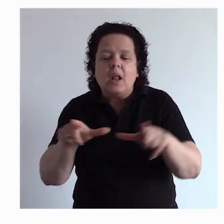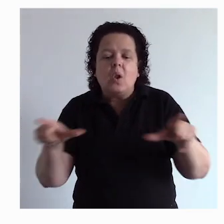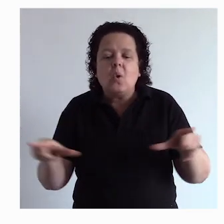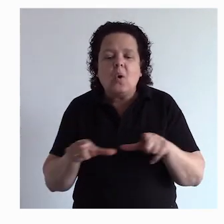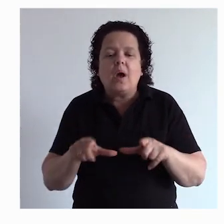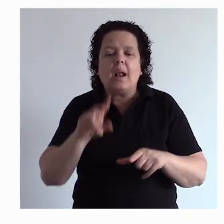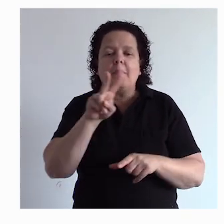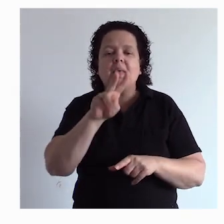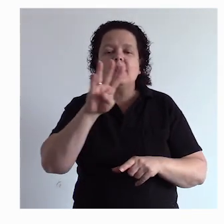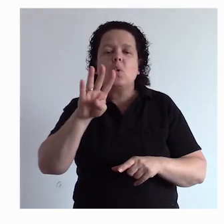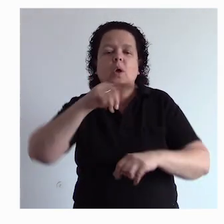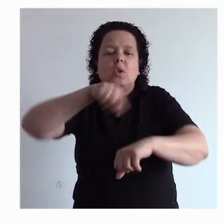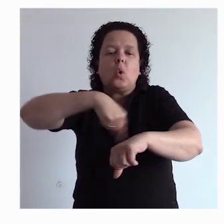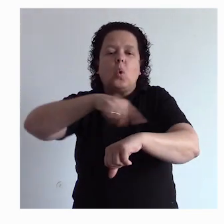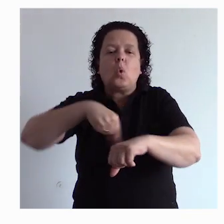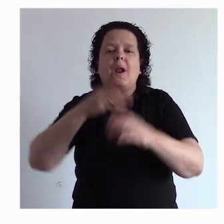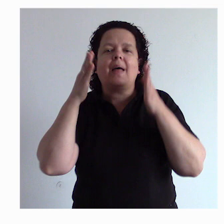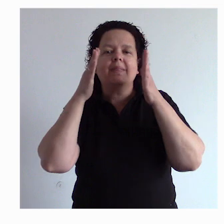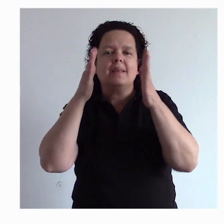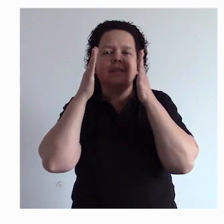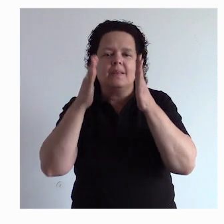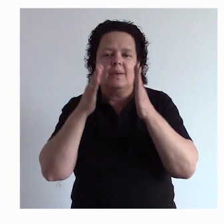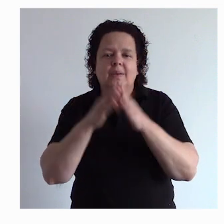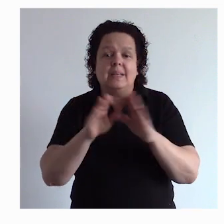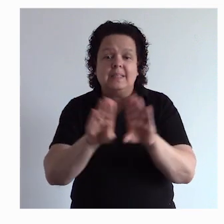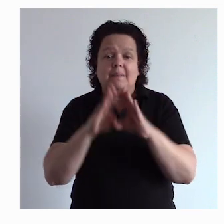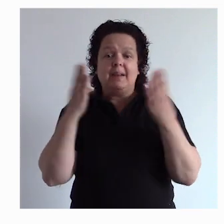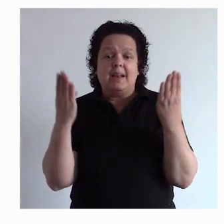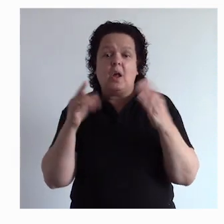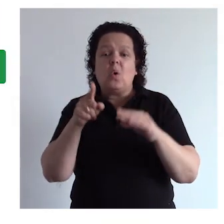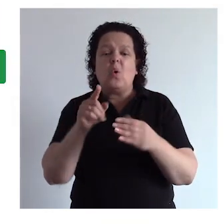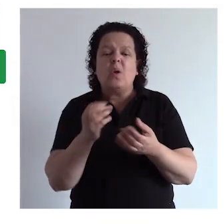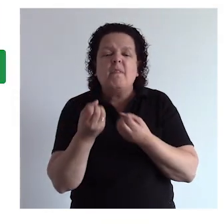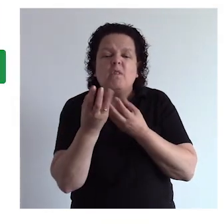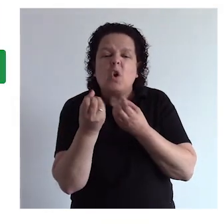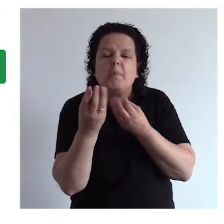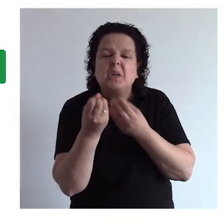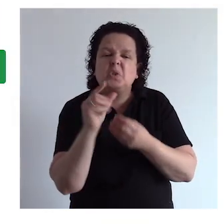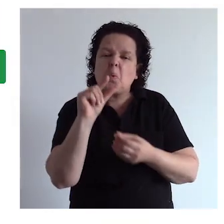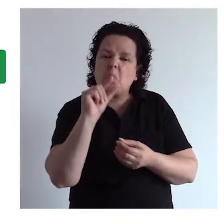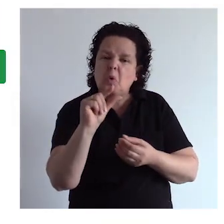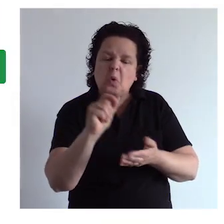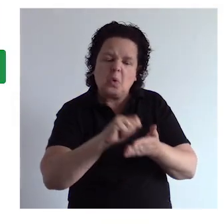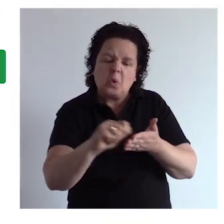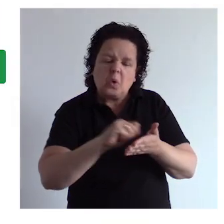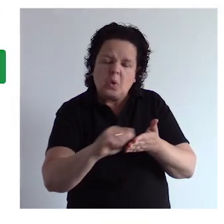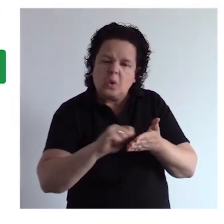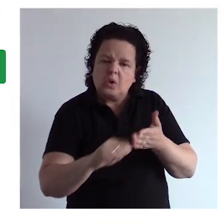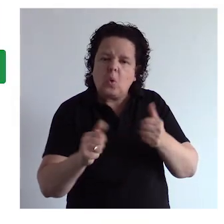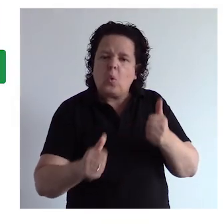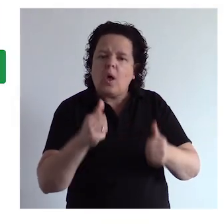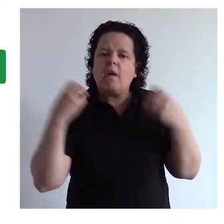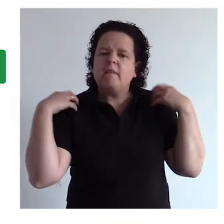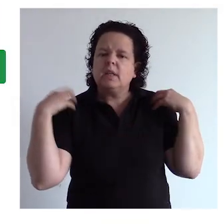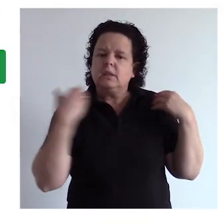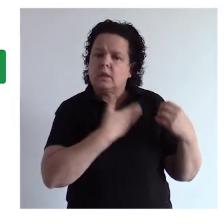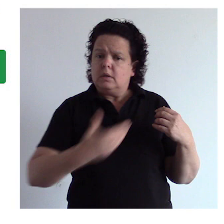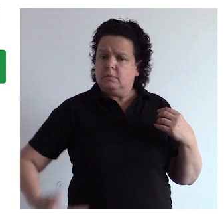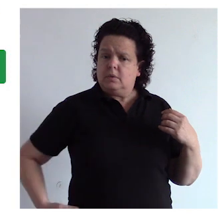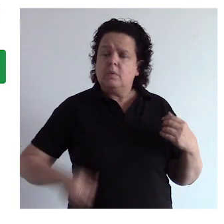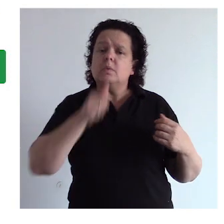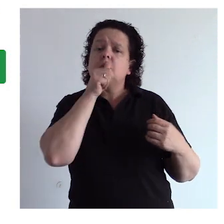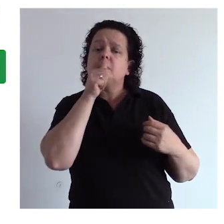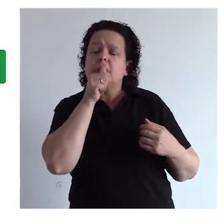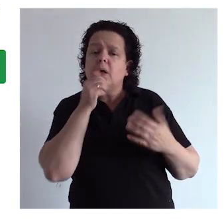la plataforma de atención virtual 24 horas. Se abrirá un breve formulario. Seleccione el tipo de entidad